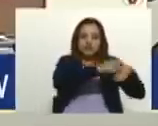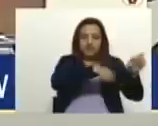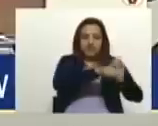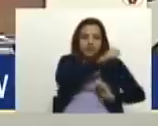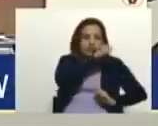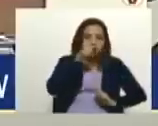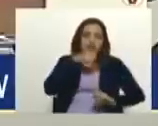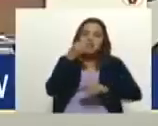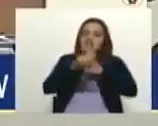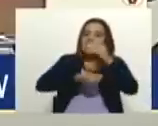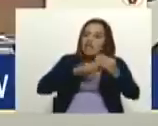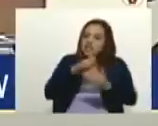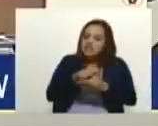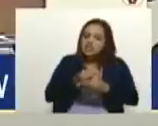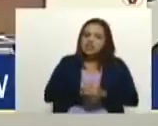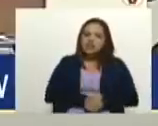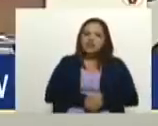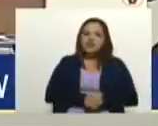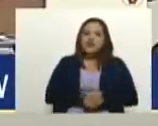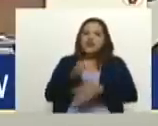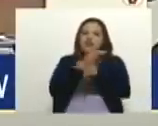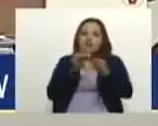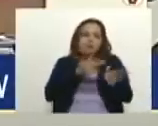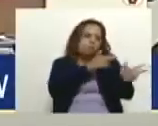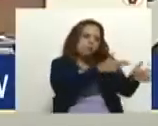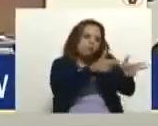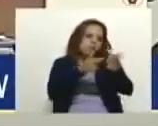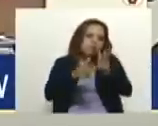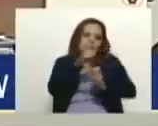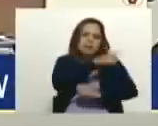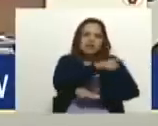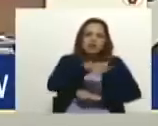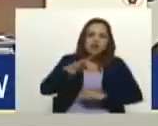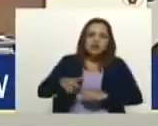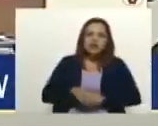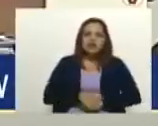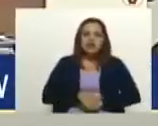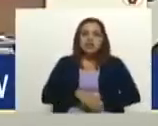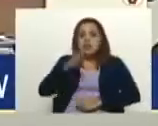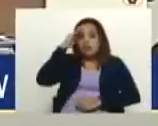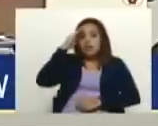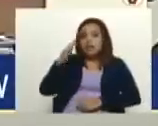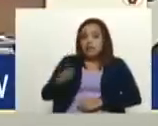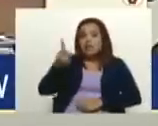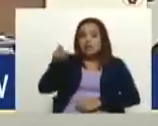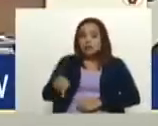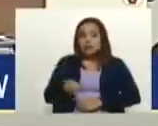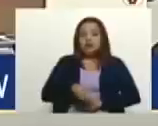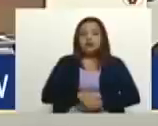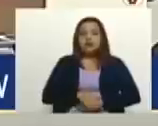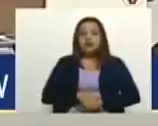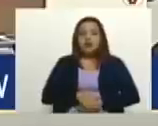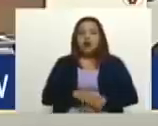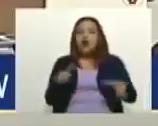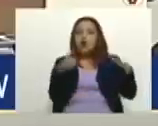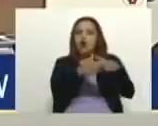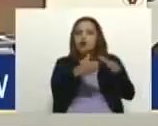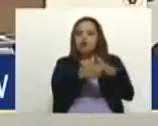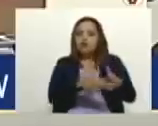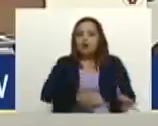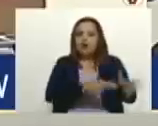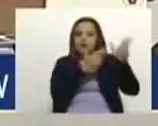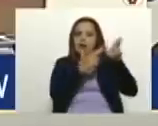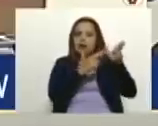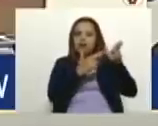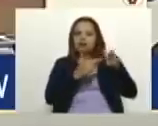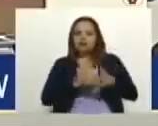ejecutar operaciones de matanzas de civiles, de militares, inclusive con grupos paramilitares.